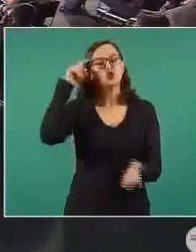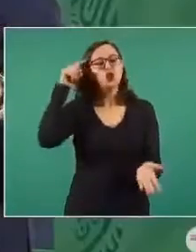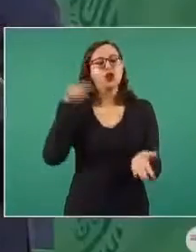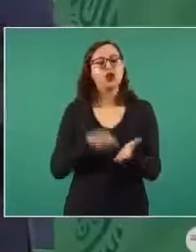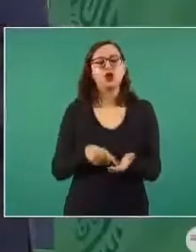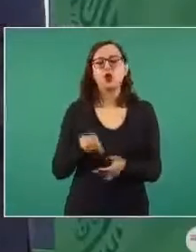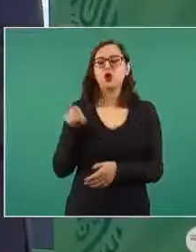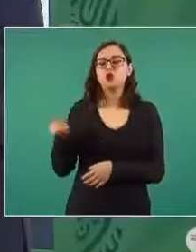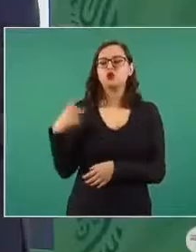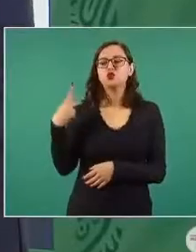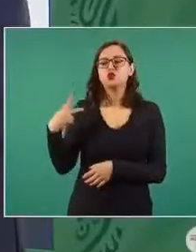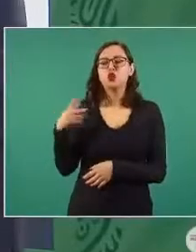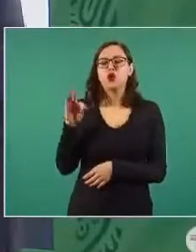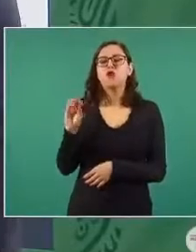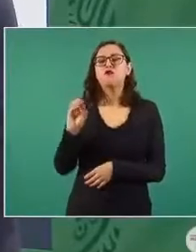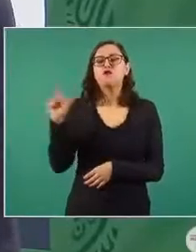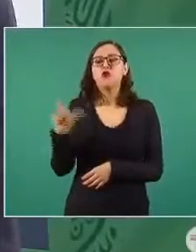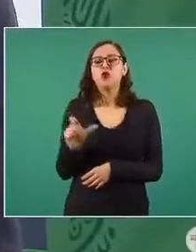Lo hackearon.